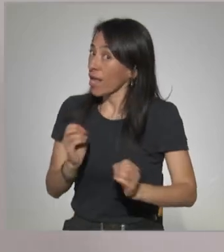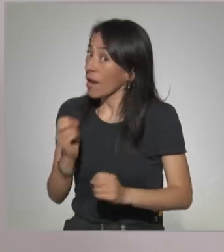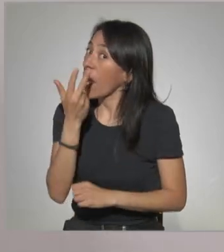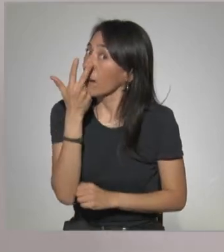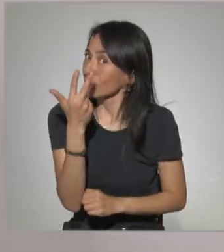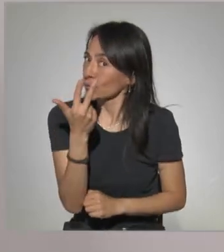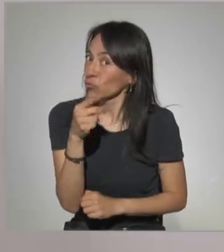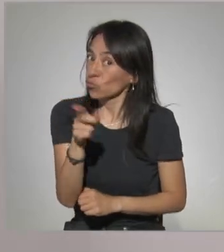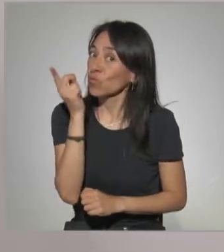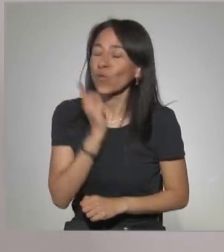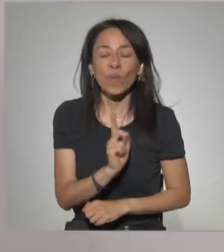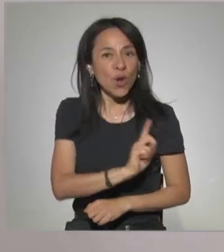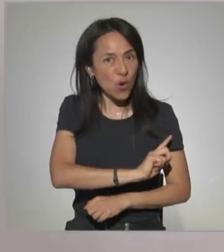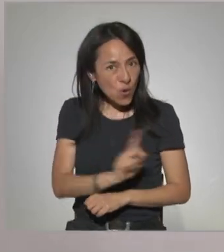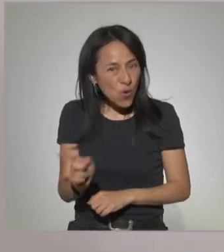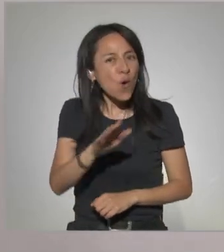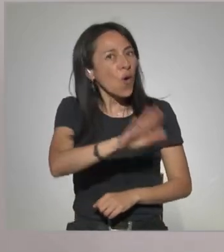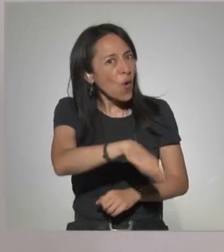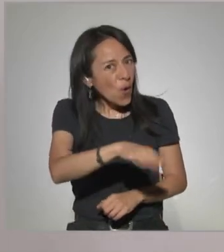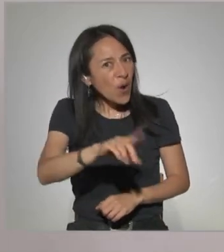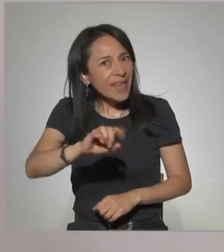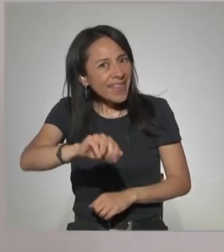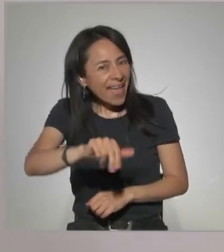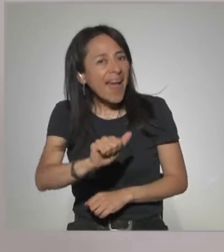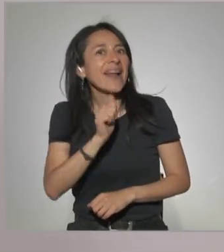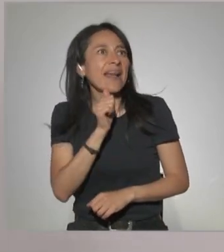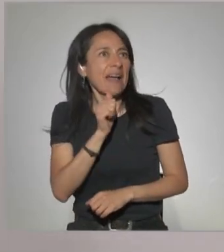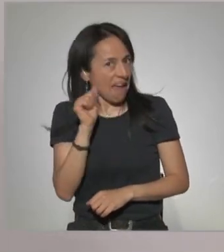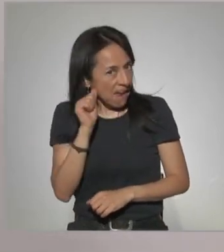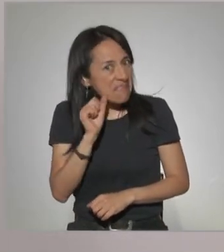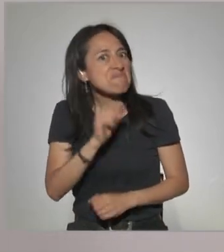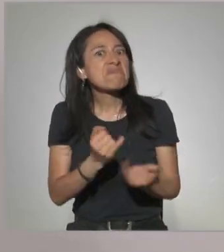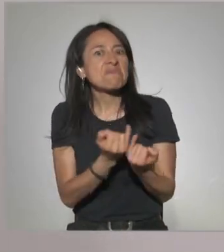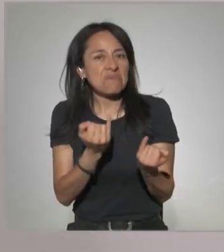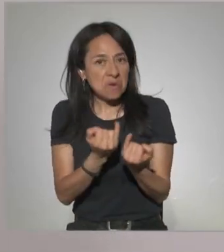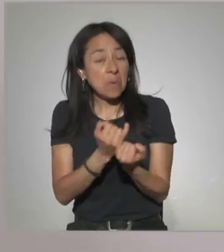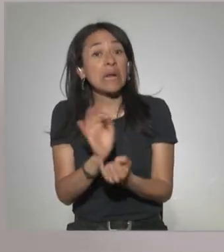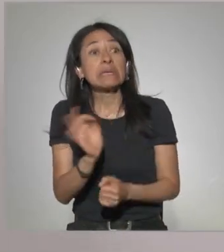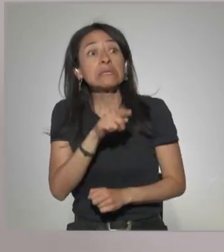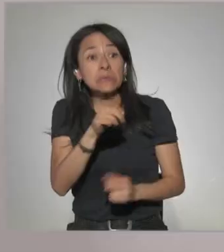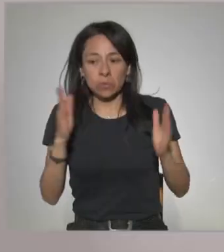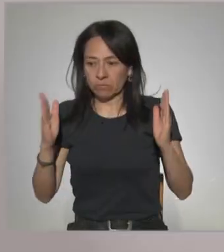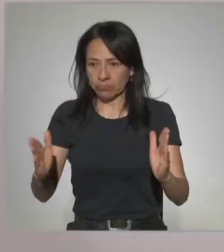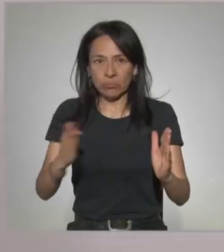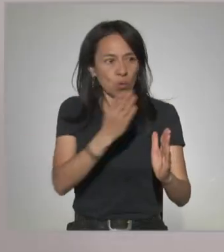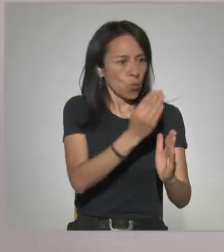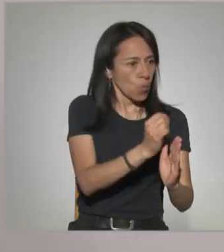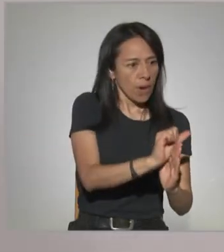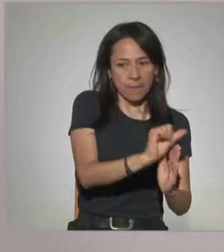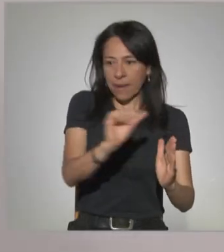y lo volví a oír ayer, Dianita, si te duermes en ese horario, entonces es más probable que aproveches esa